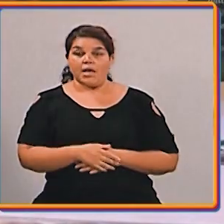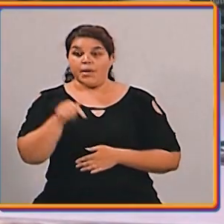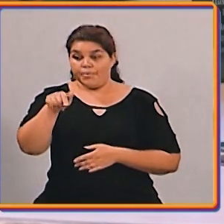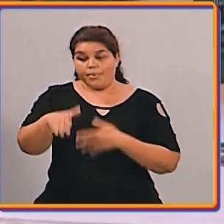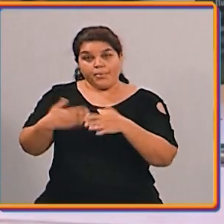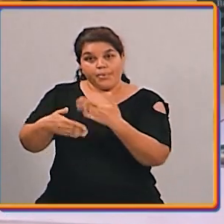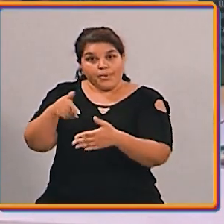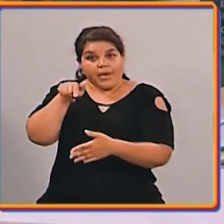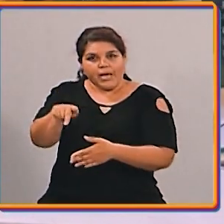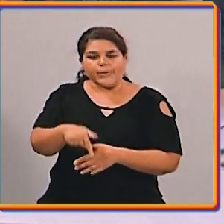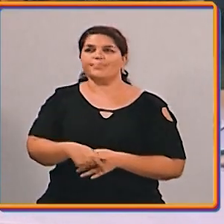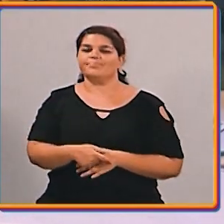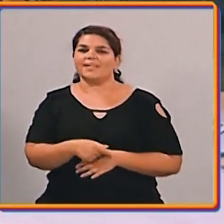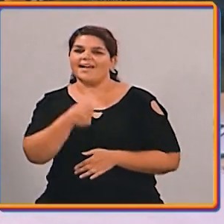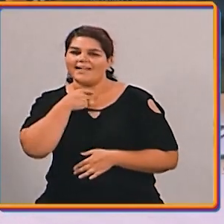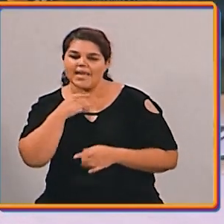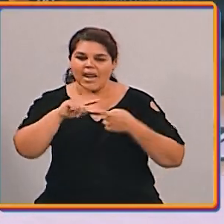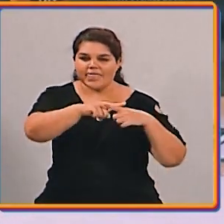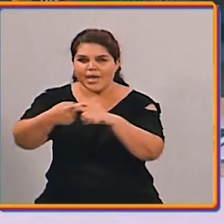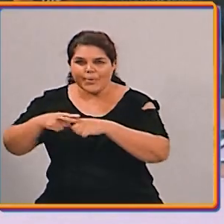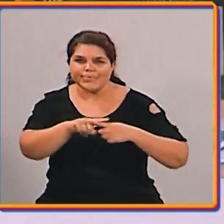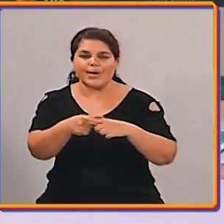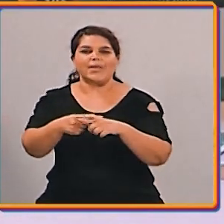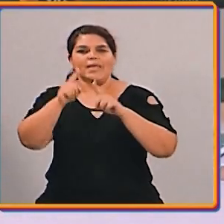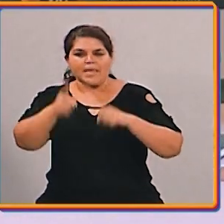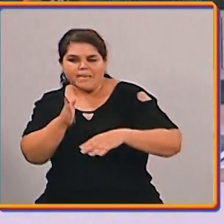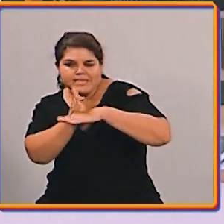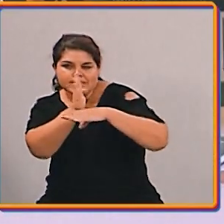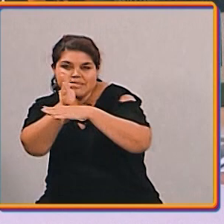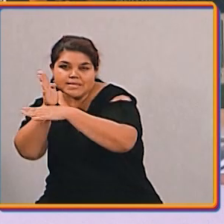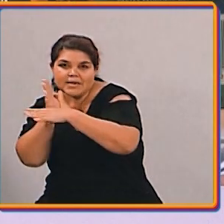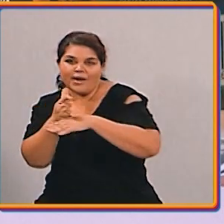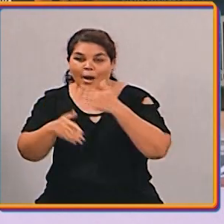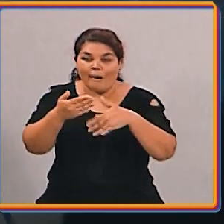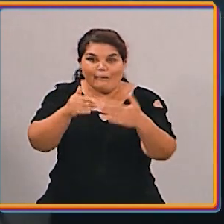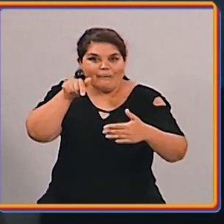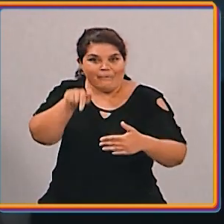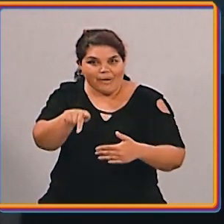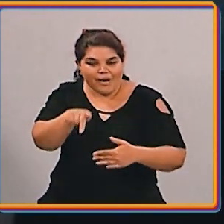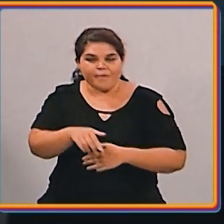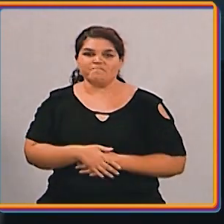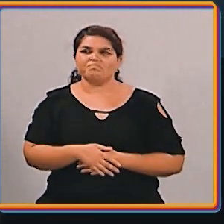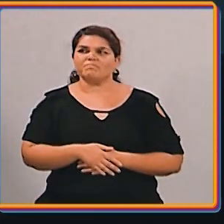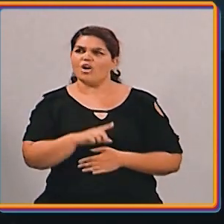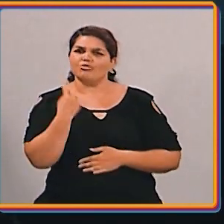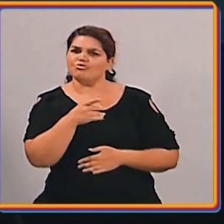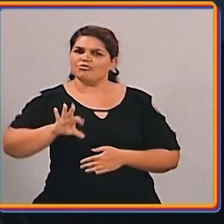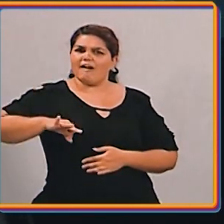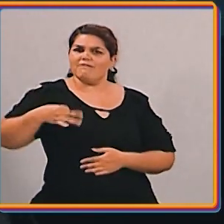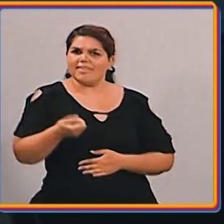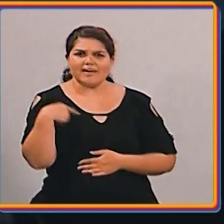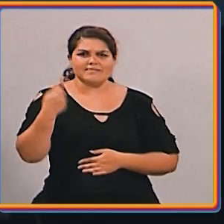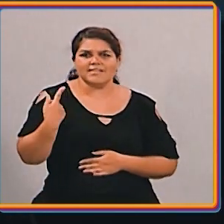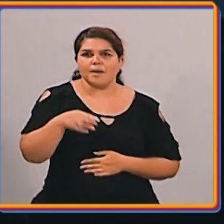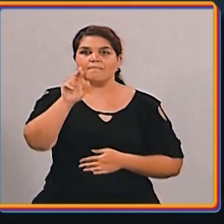Este tipo de juegos busca generar discusiones, paranoia y persecuciones en la mesa de juegos. En la vida,